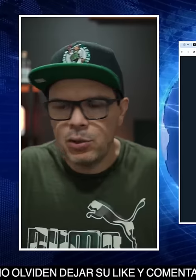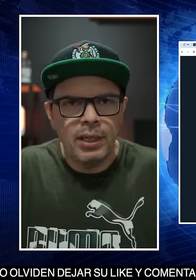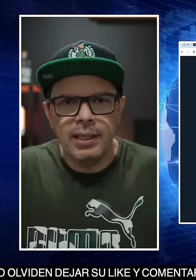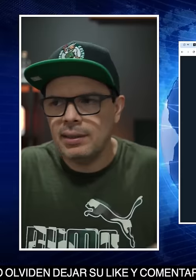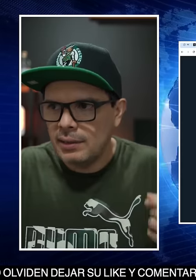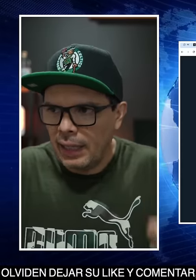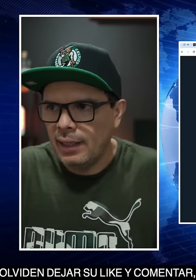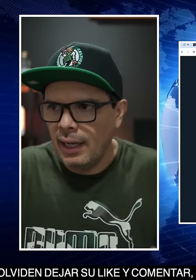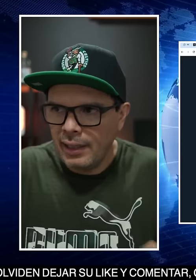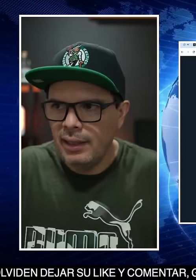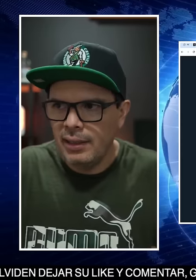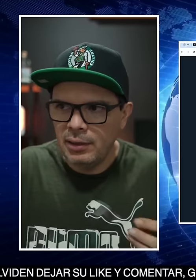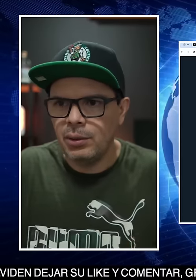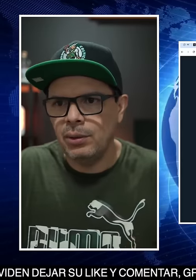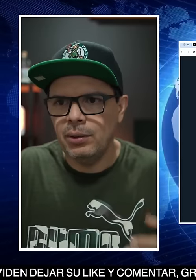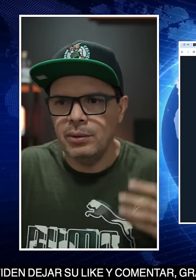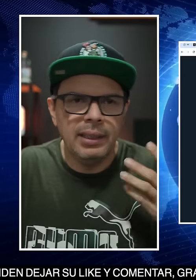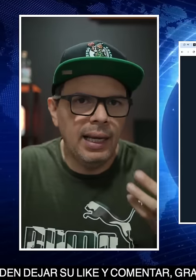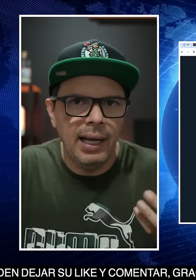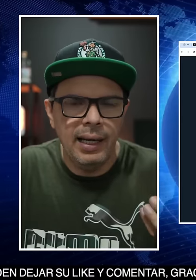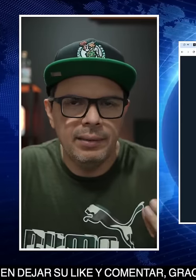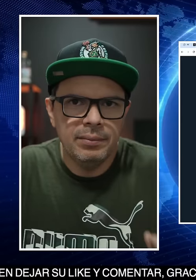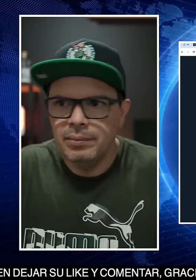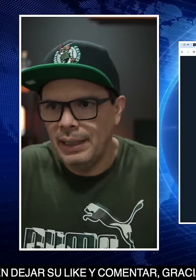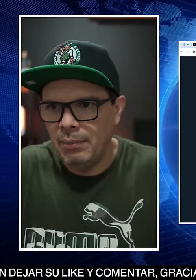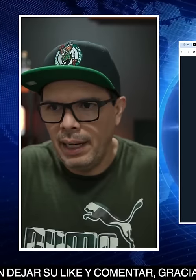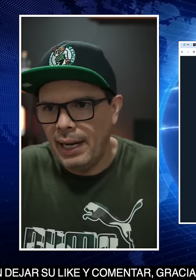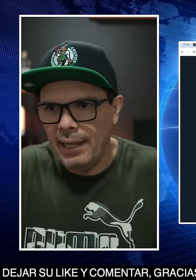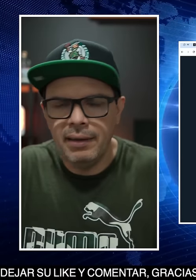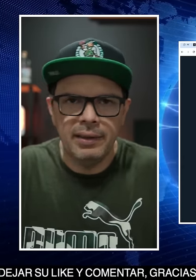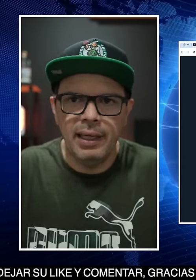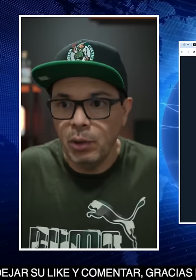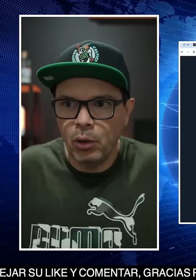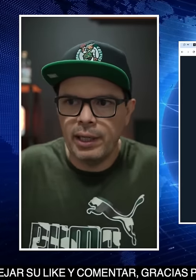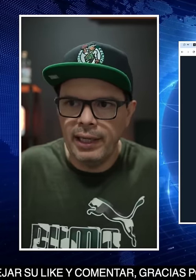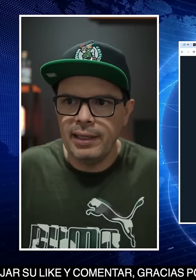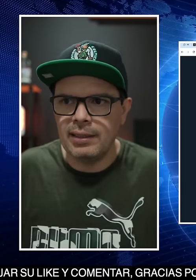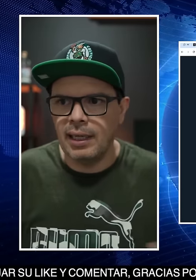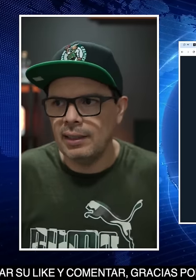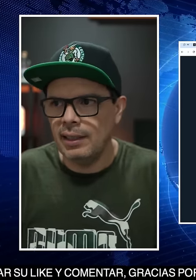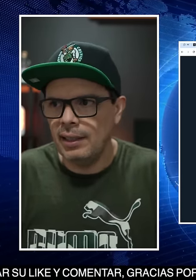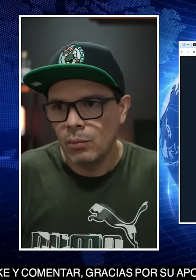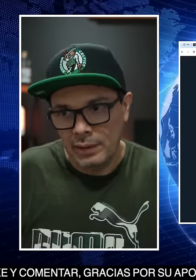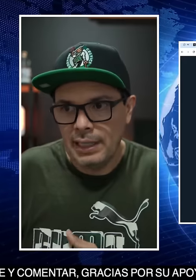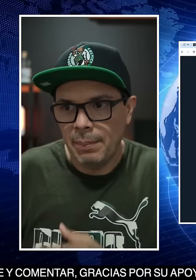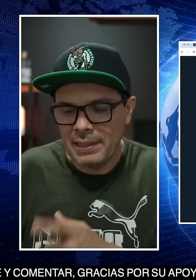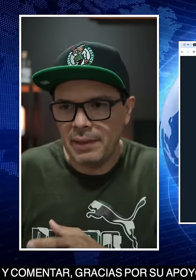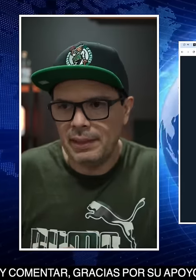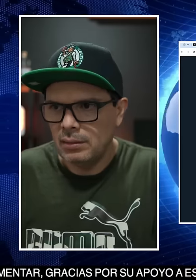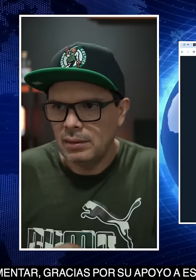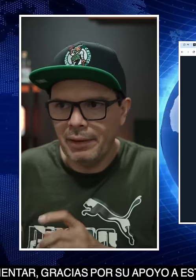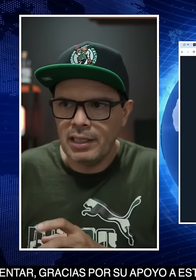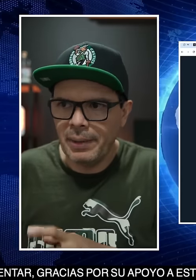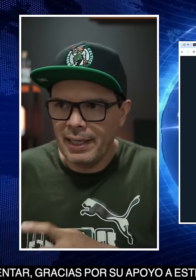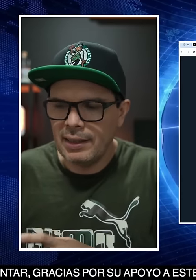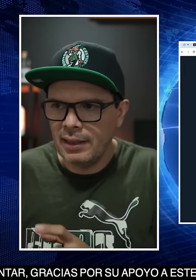personas que están ahí dentro de la embajada verdad Bueno Los Rehenes que están ahí dice específicamente